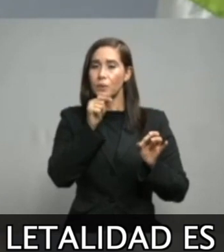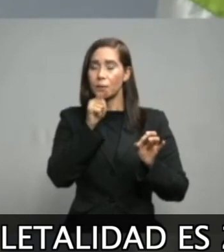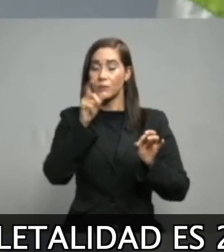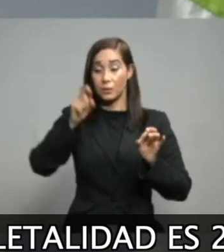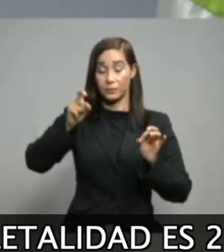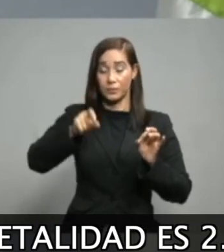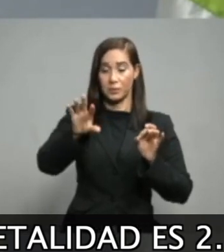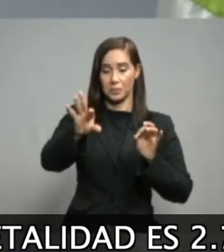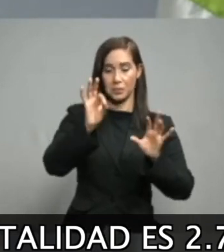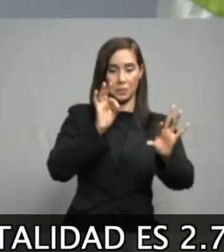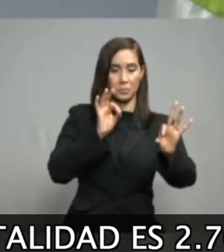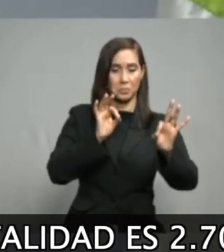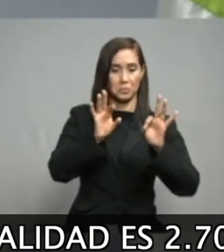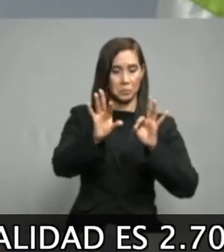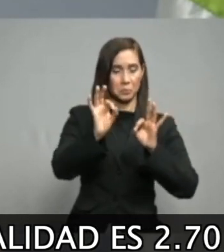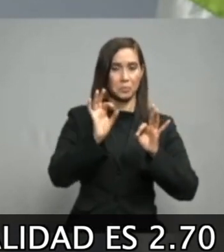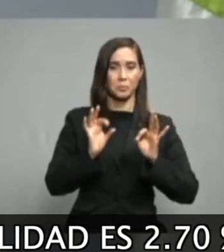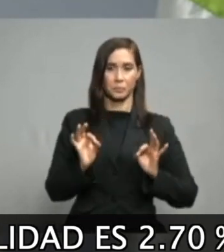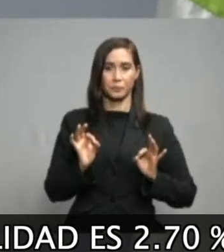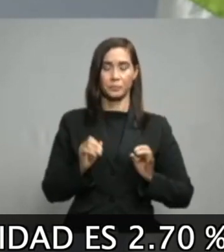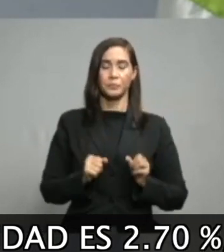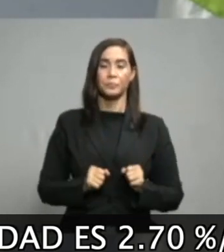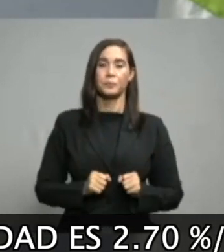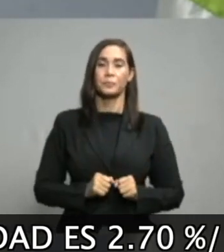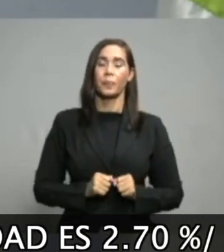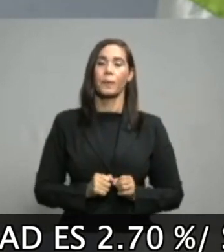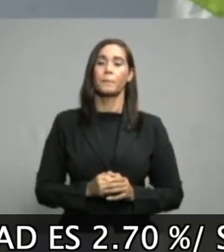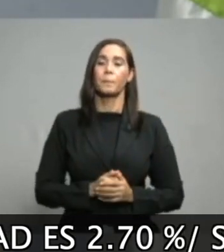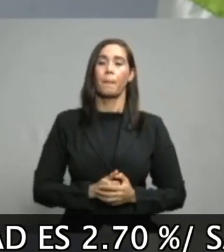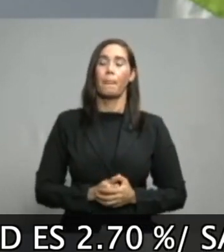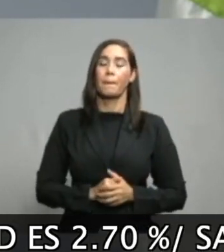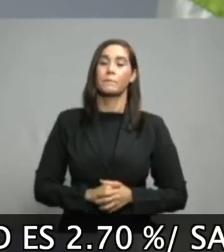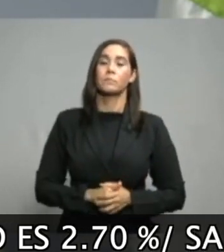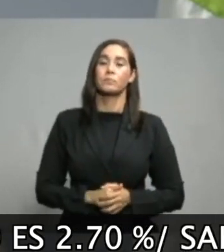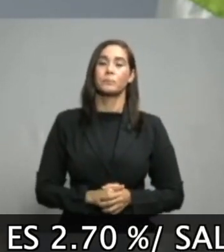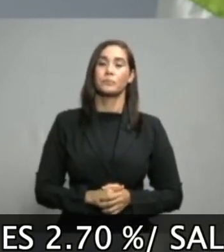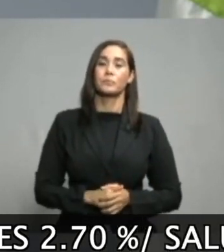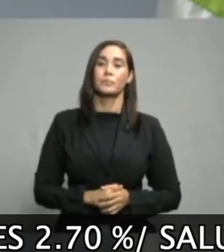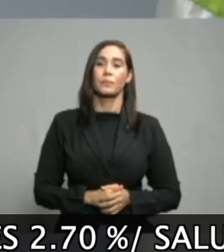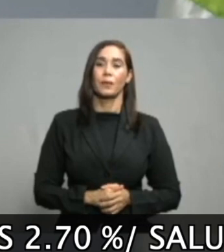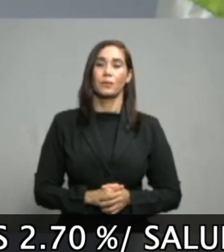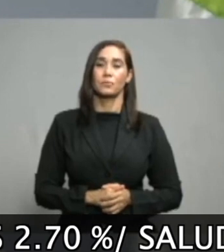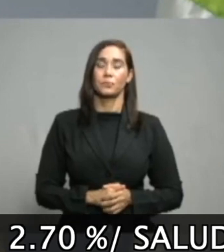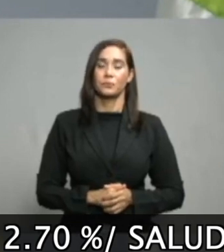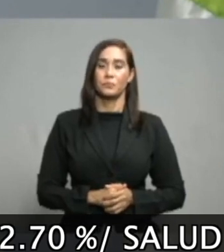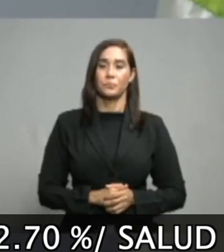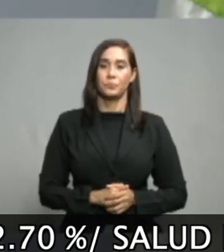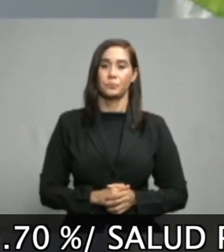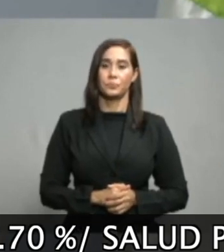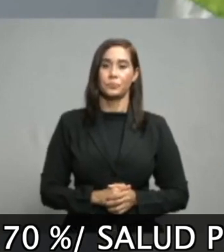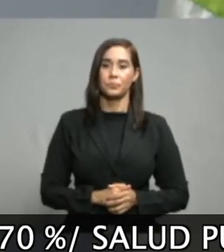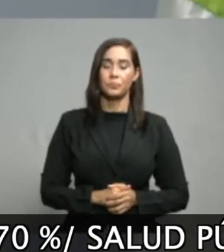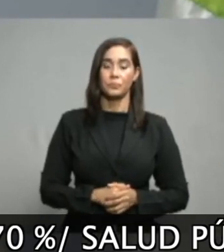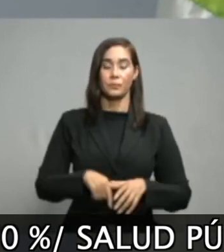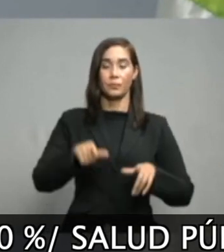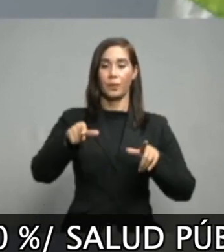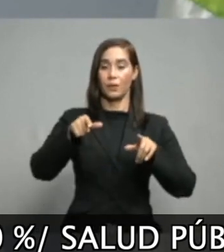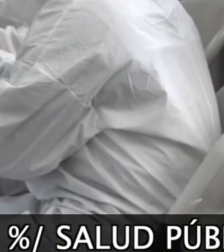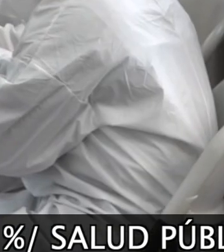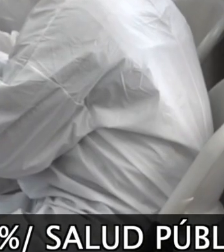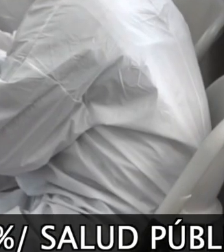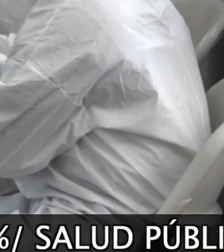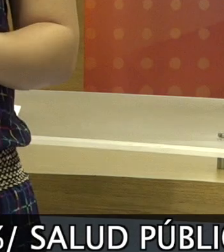en los criterios de aplicación de pruebas serológicas en cualquier parte del